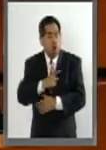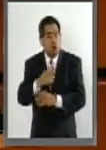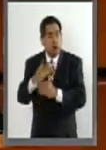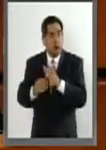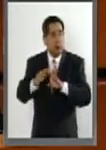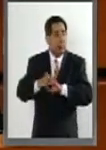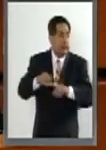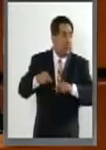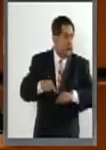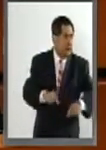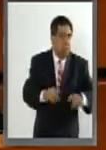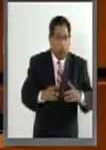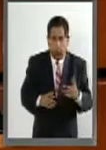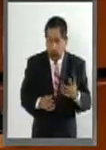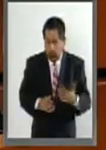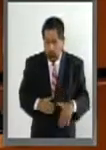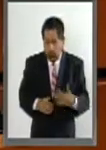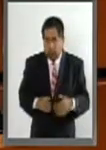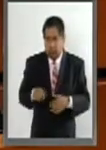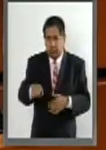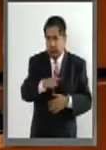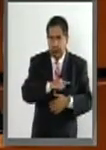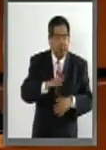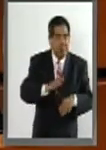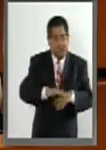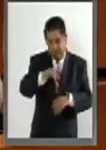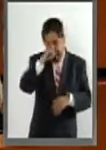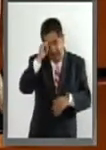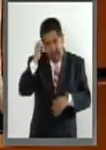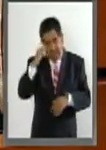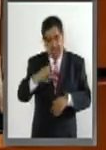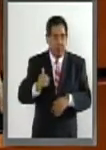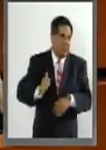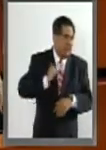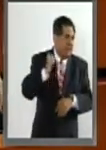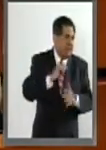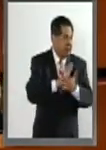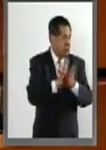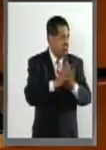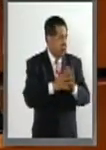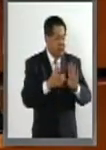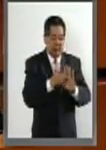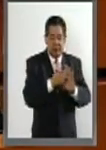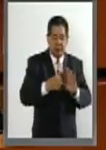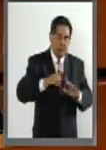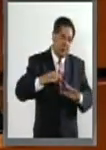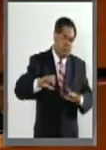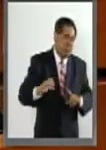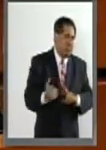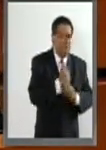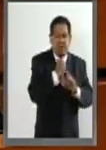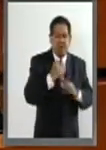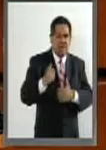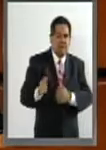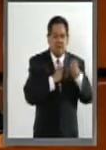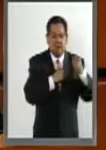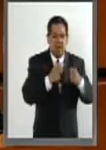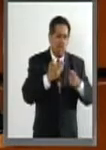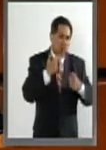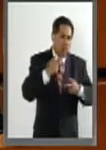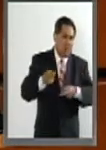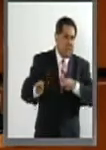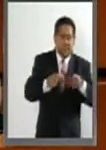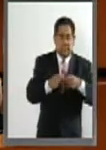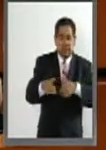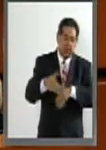que por su condición son víctimas del crimen organizado, que los utiliza